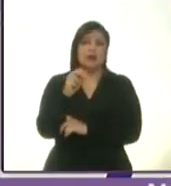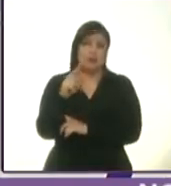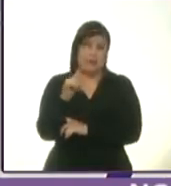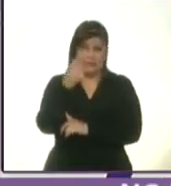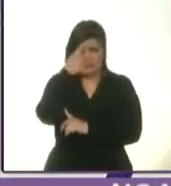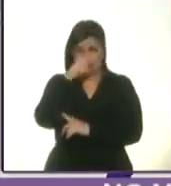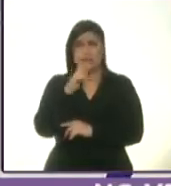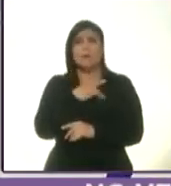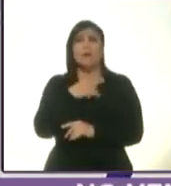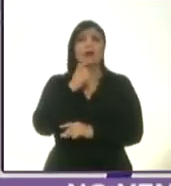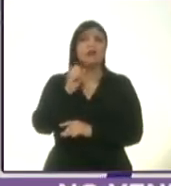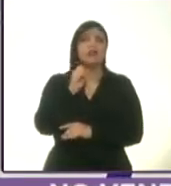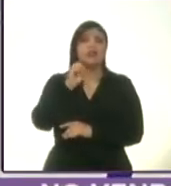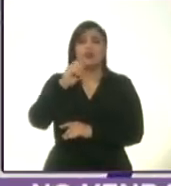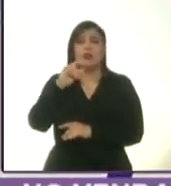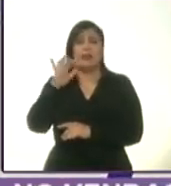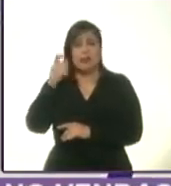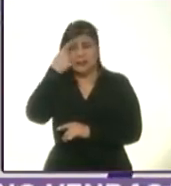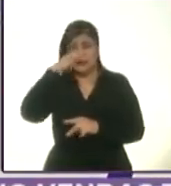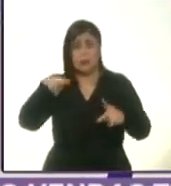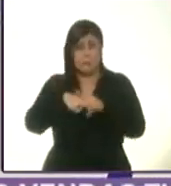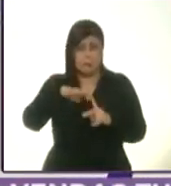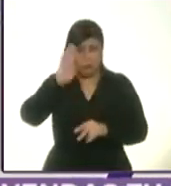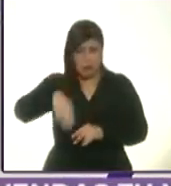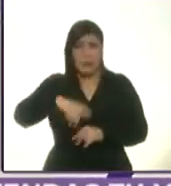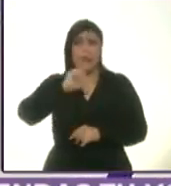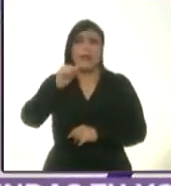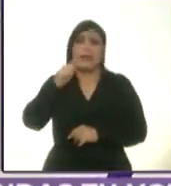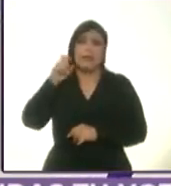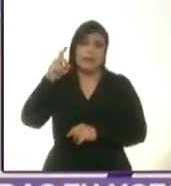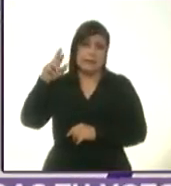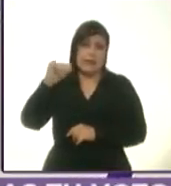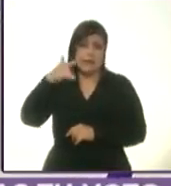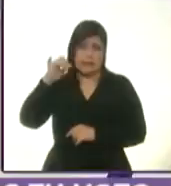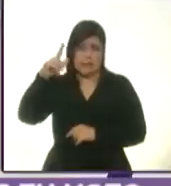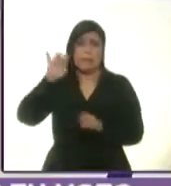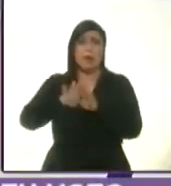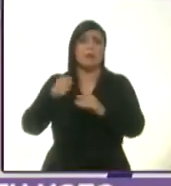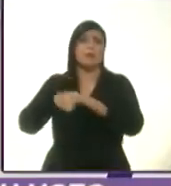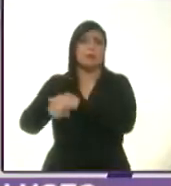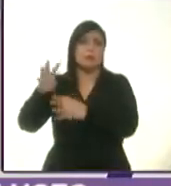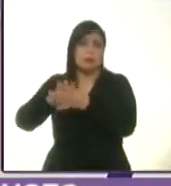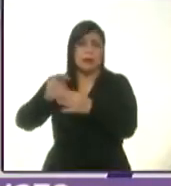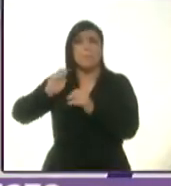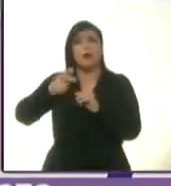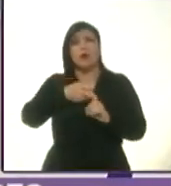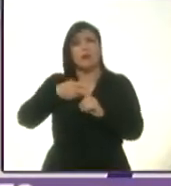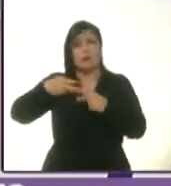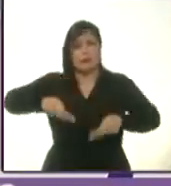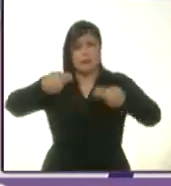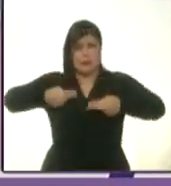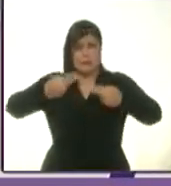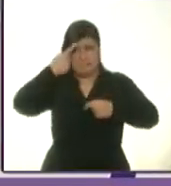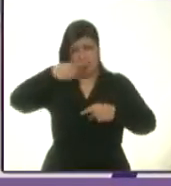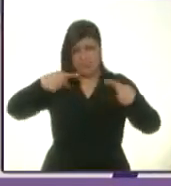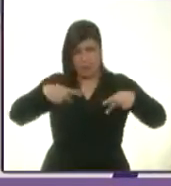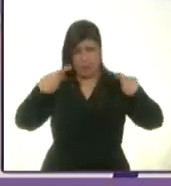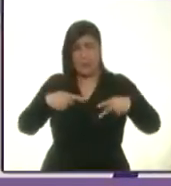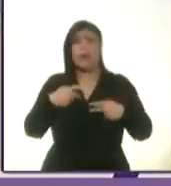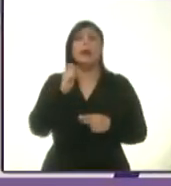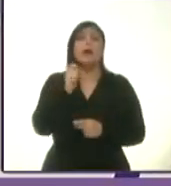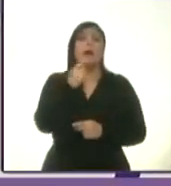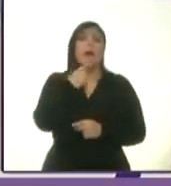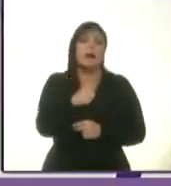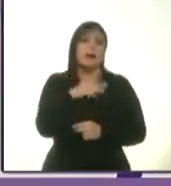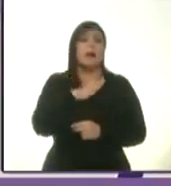ramírez quien murió asesinada y alejandra hill hoy condenado a 15 años de prisión por el delito de trata de personas según la denuncia